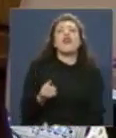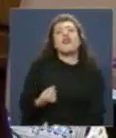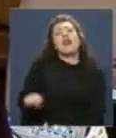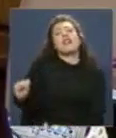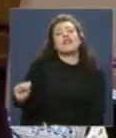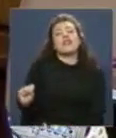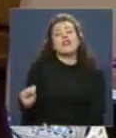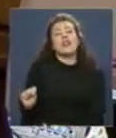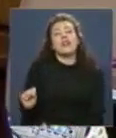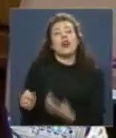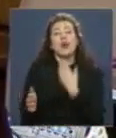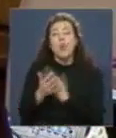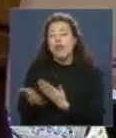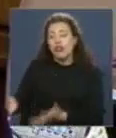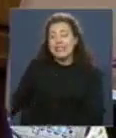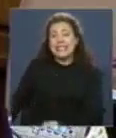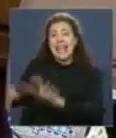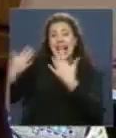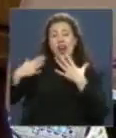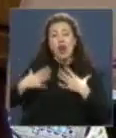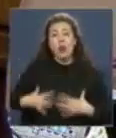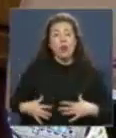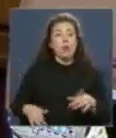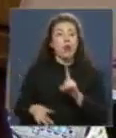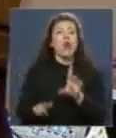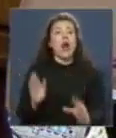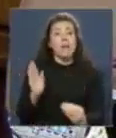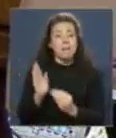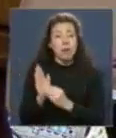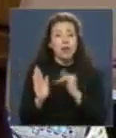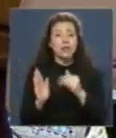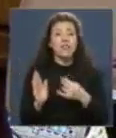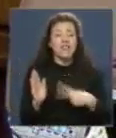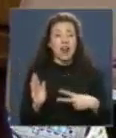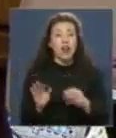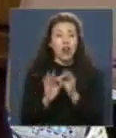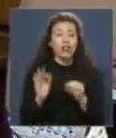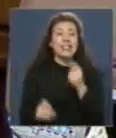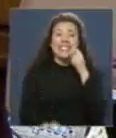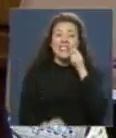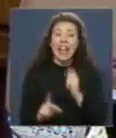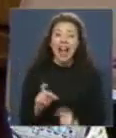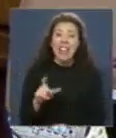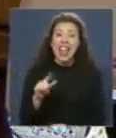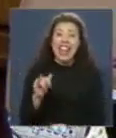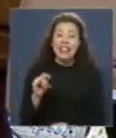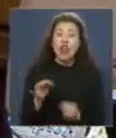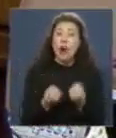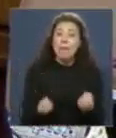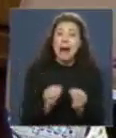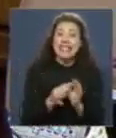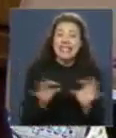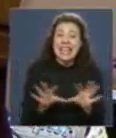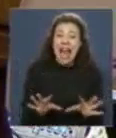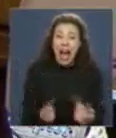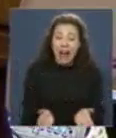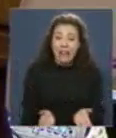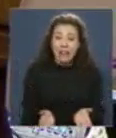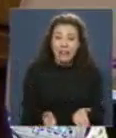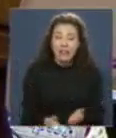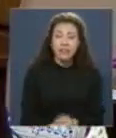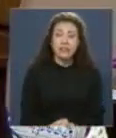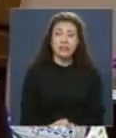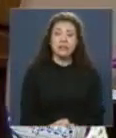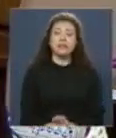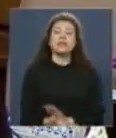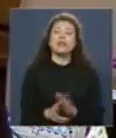cuanto a la manipulación de los cuerpos, sino que se incorpora el disvalor de la conducta consagrando un delito agravado en relación con la modalidad de homicidio y los